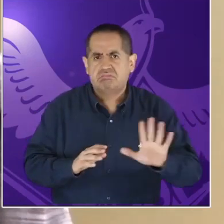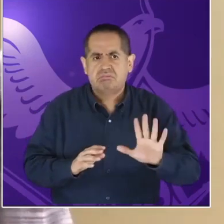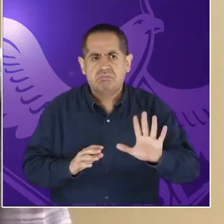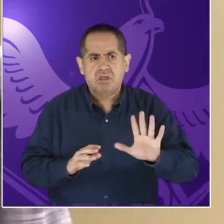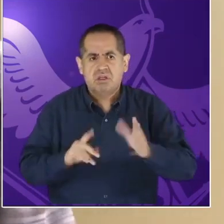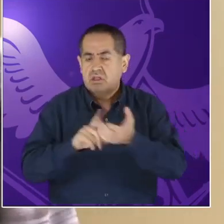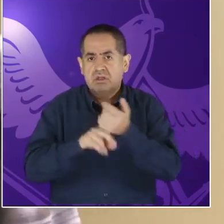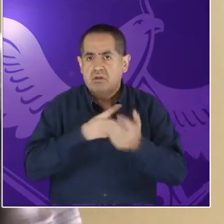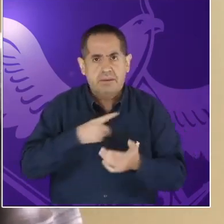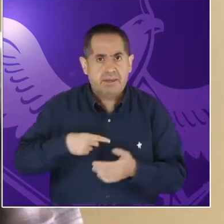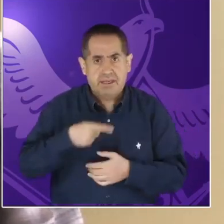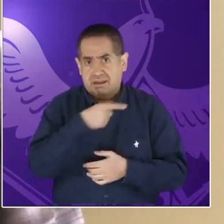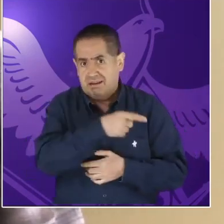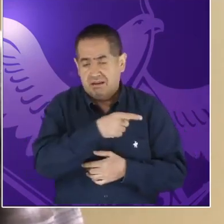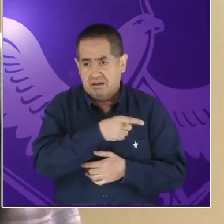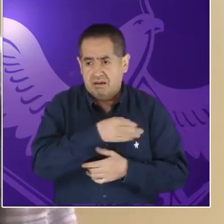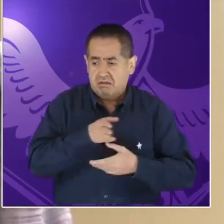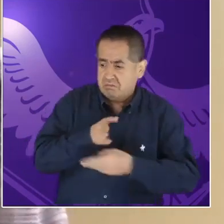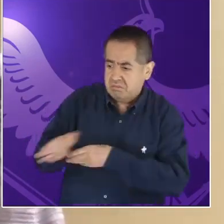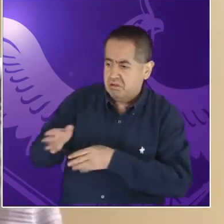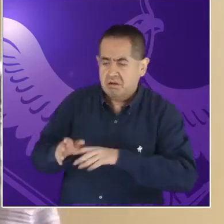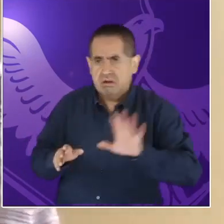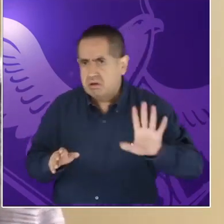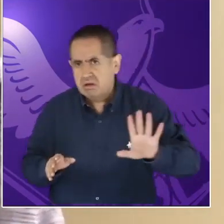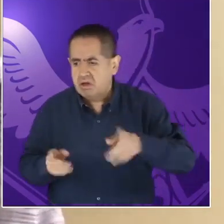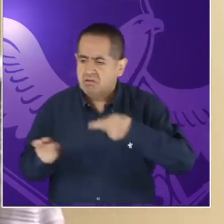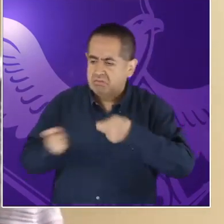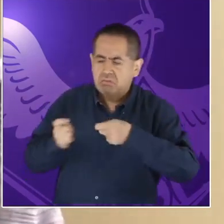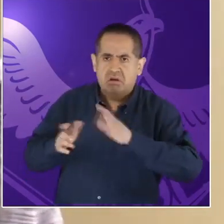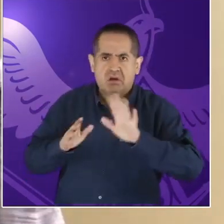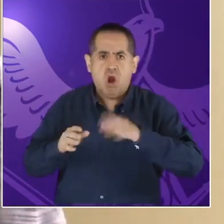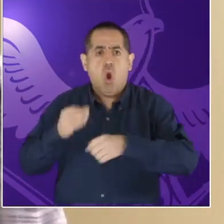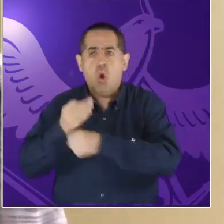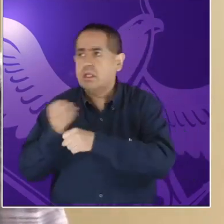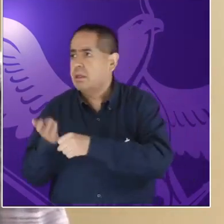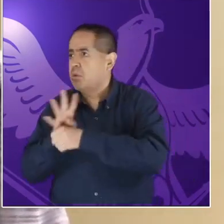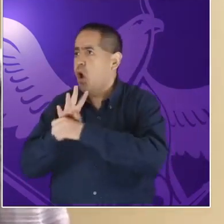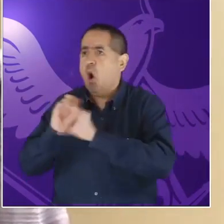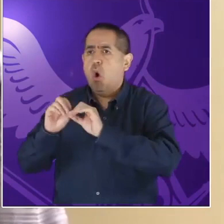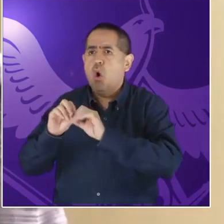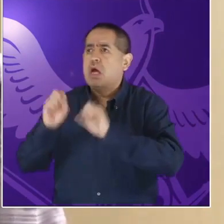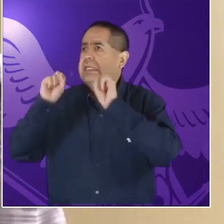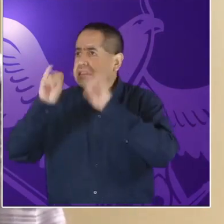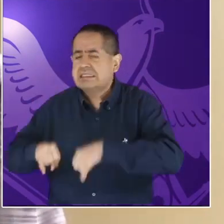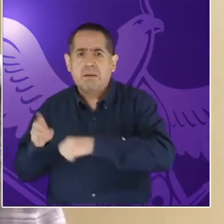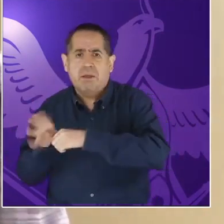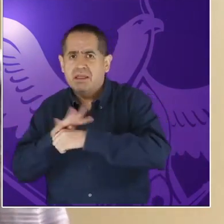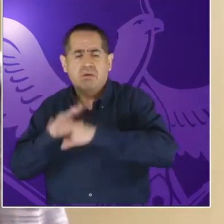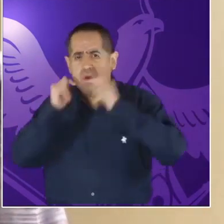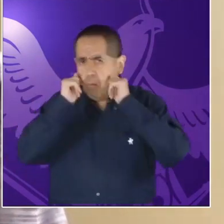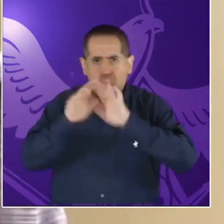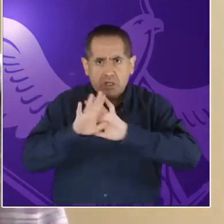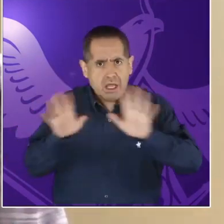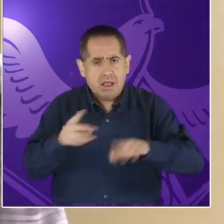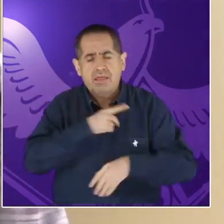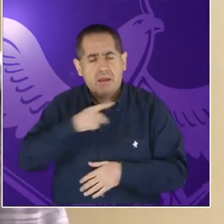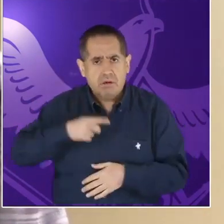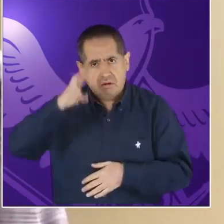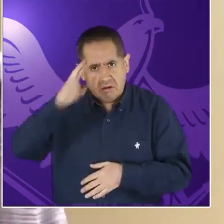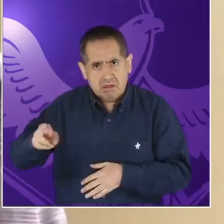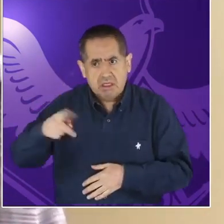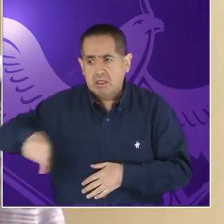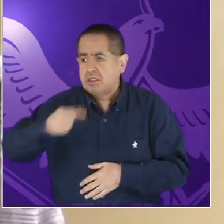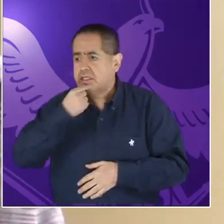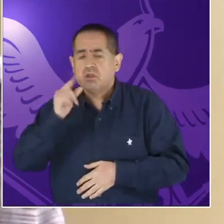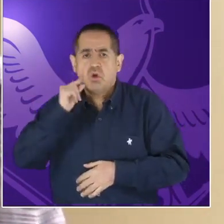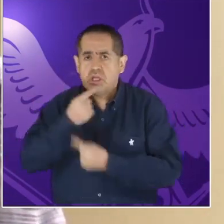acción ilimitada, ni una injerencia ilimitada, ni en tiempos de pandemia, ni sin pandemia.